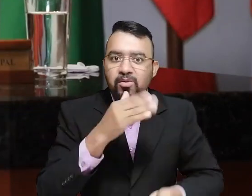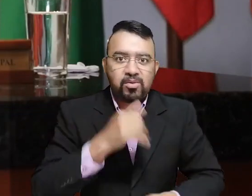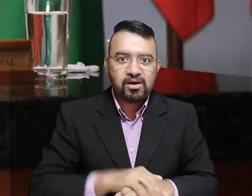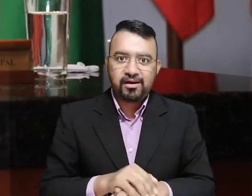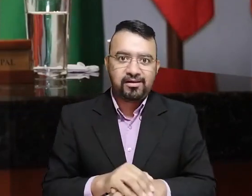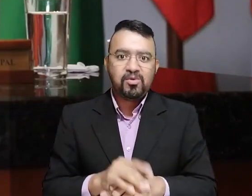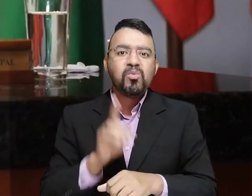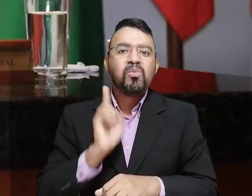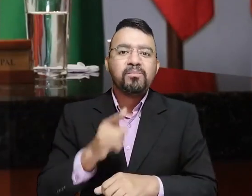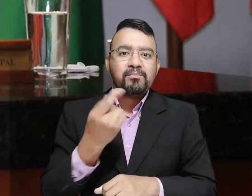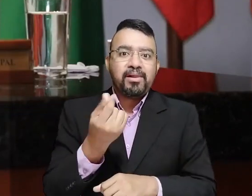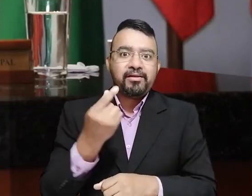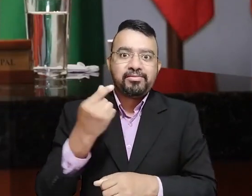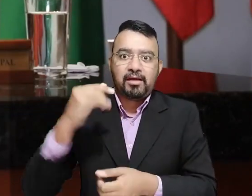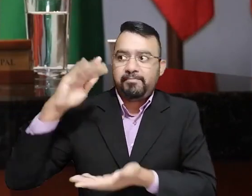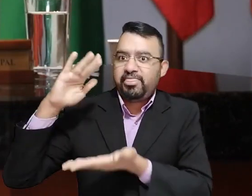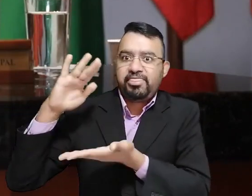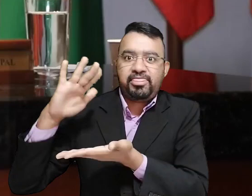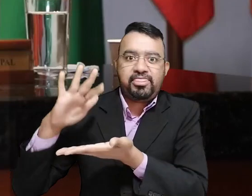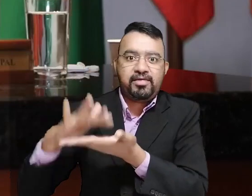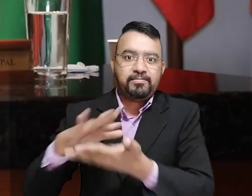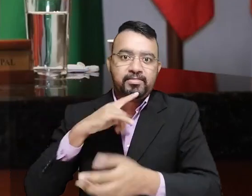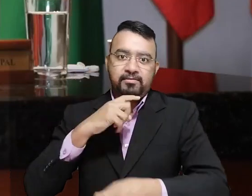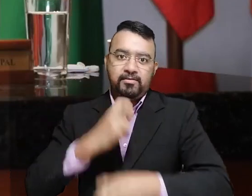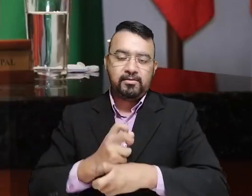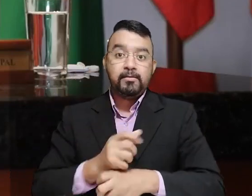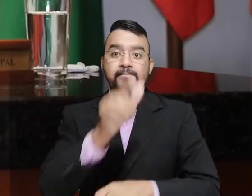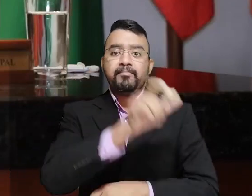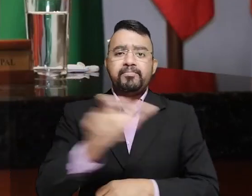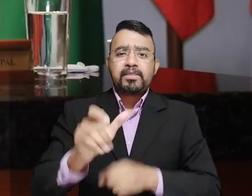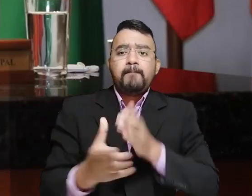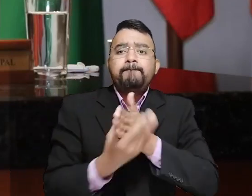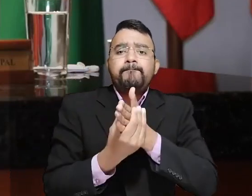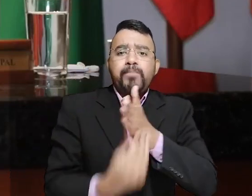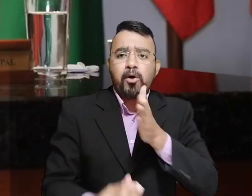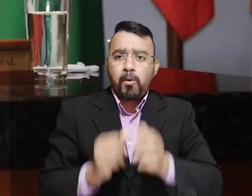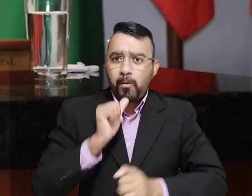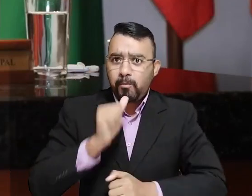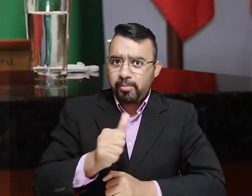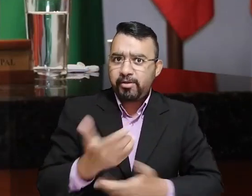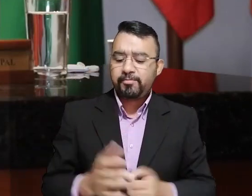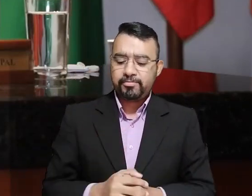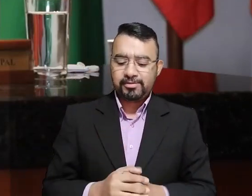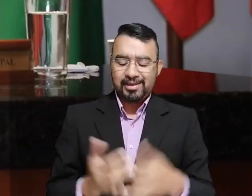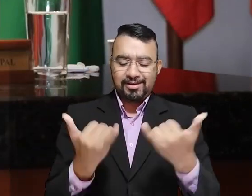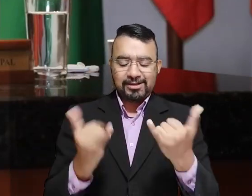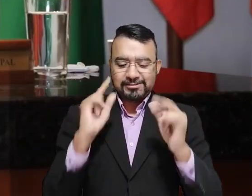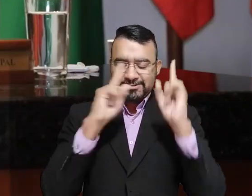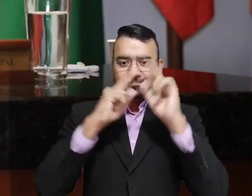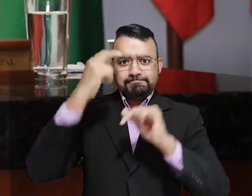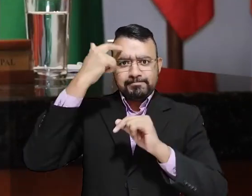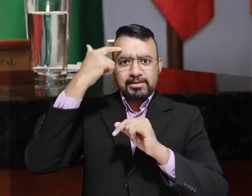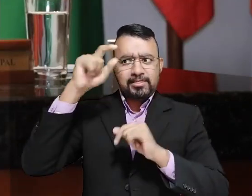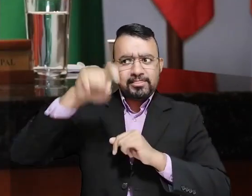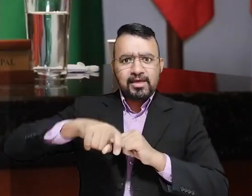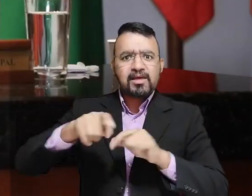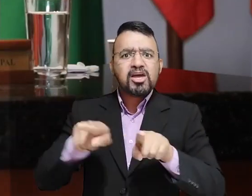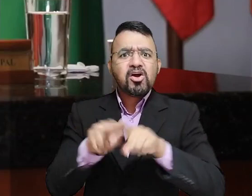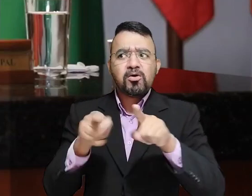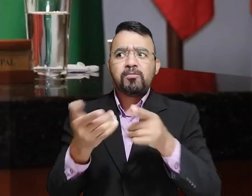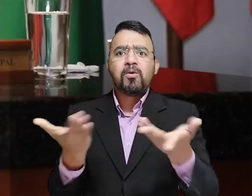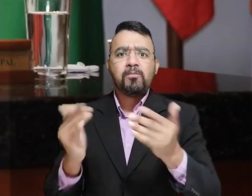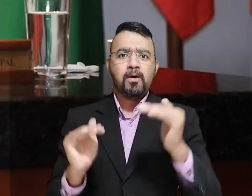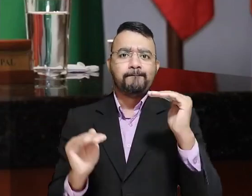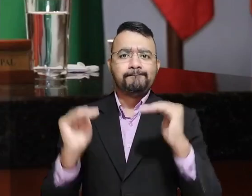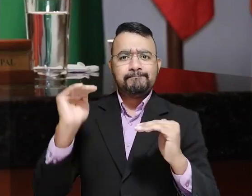continuar con ayudas durante más de un año a la población de escasos recursos. Por eso esto tiene que tener un equilibrio, pero